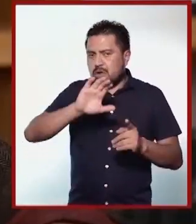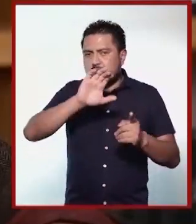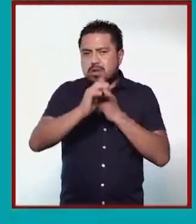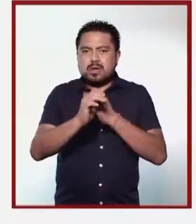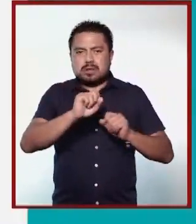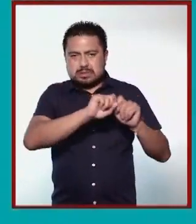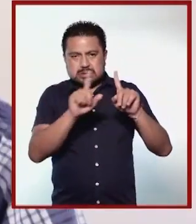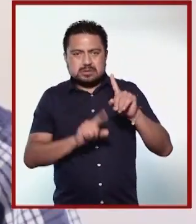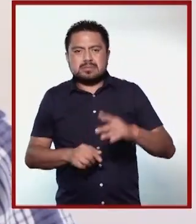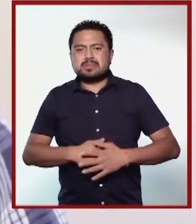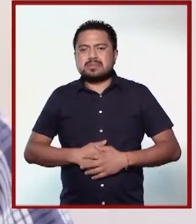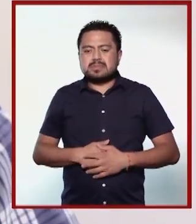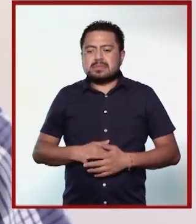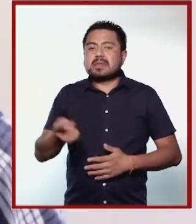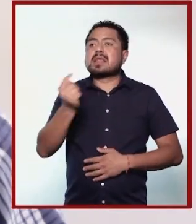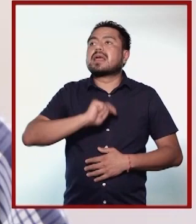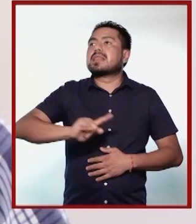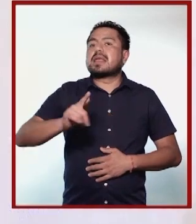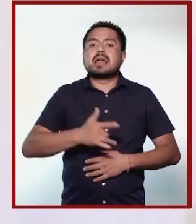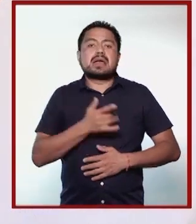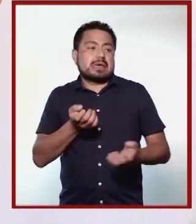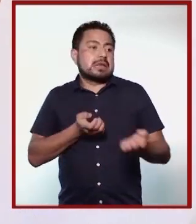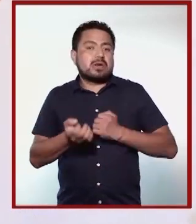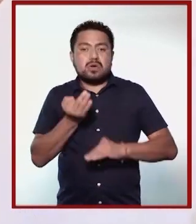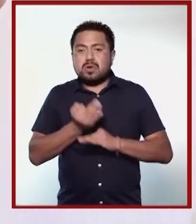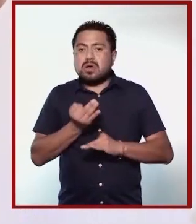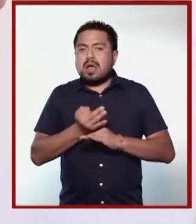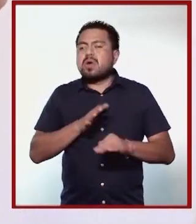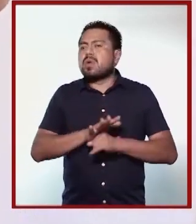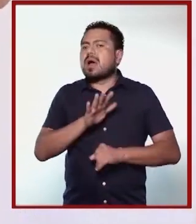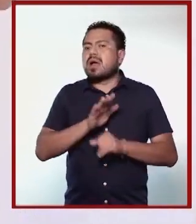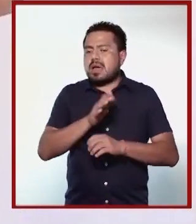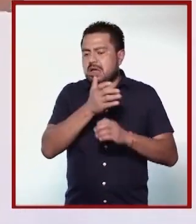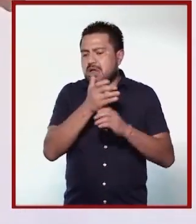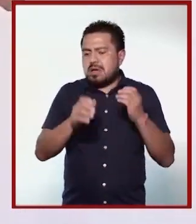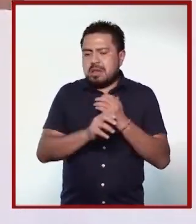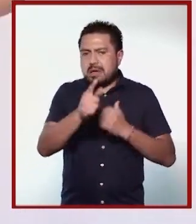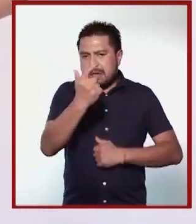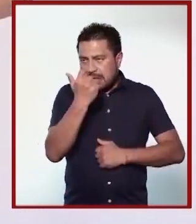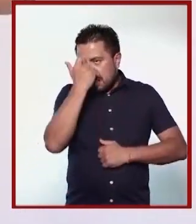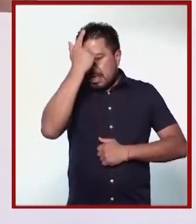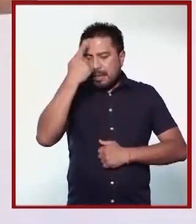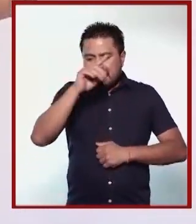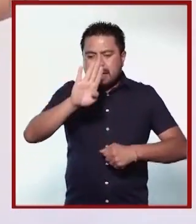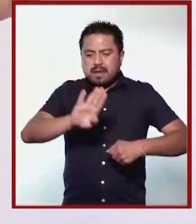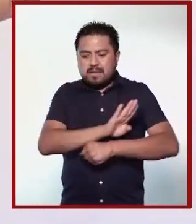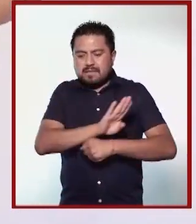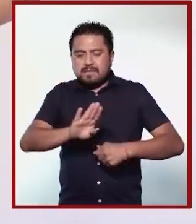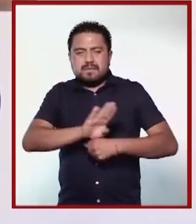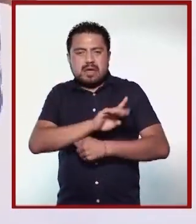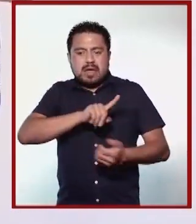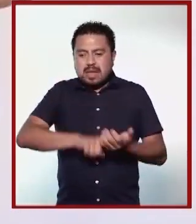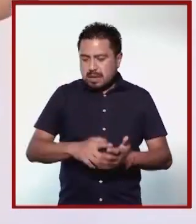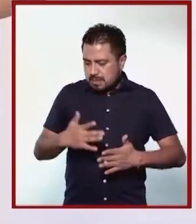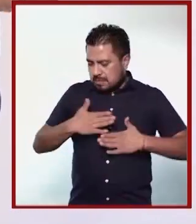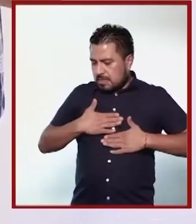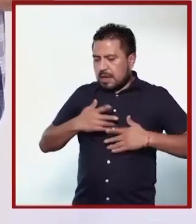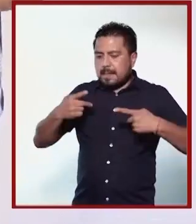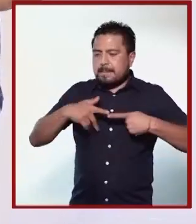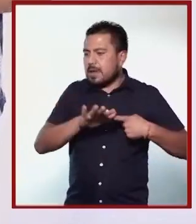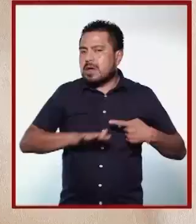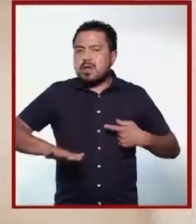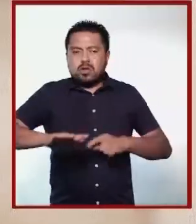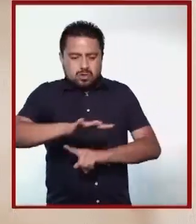Nacional. ¿Qué tal te fue con el ejercicio? ¿Qué acciones se te ocurrieron para favorecer el bienestar tuyo y de las personas